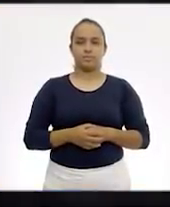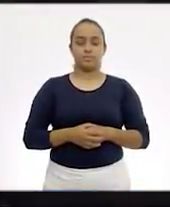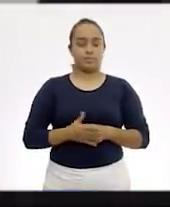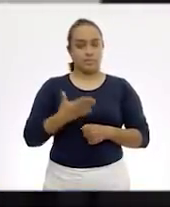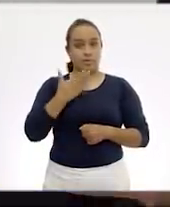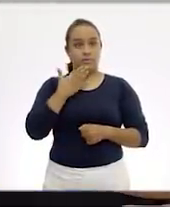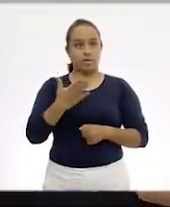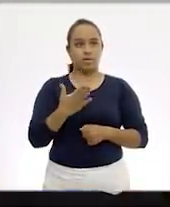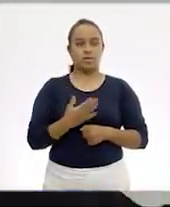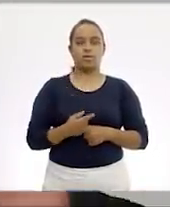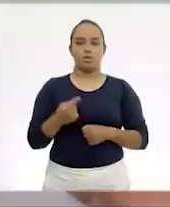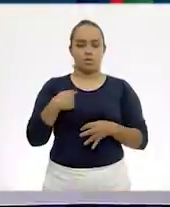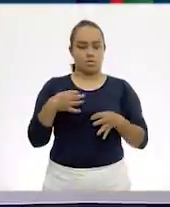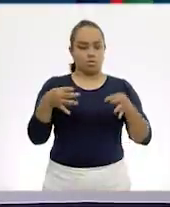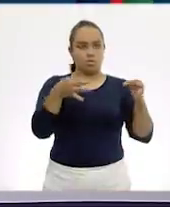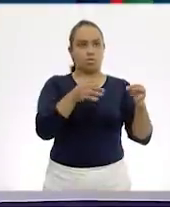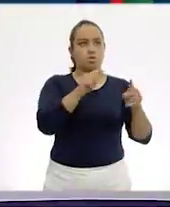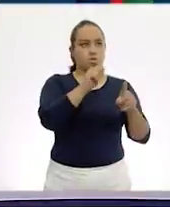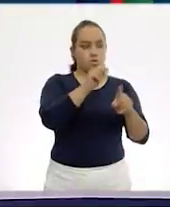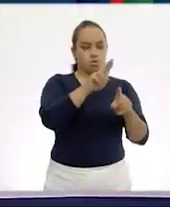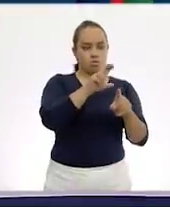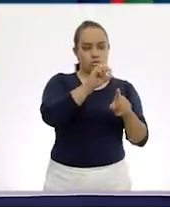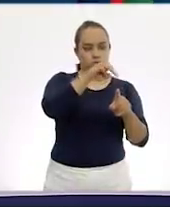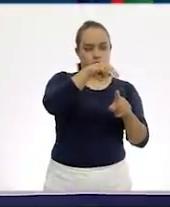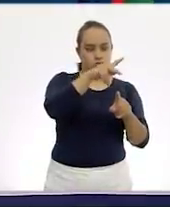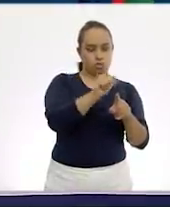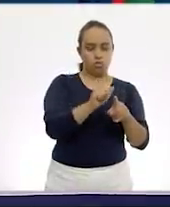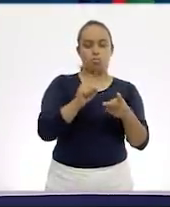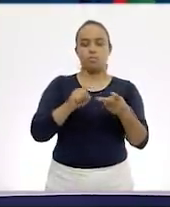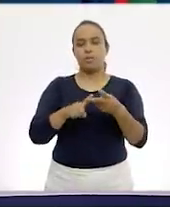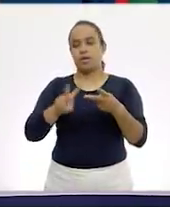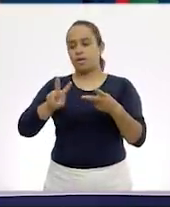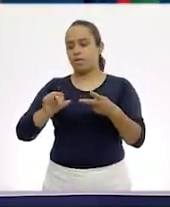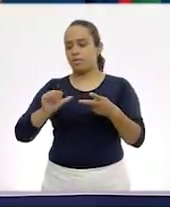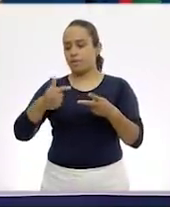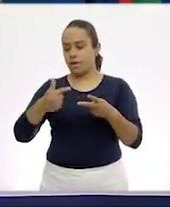Muy bien, entonces trompas de falopio, vagina.